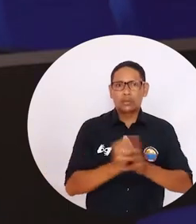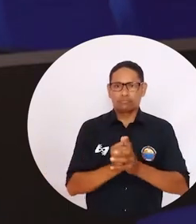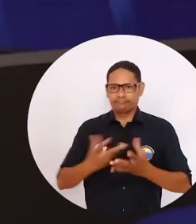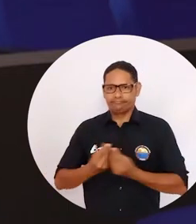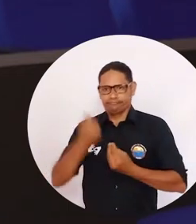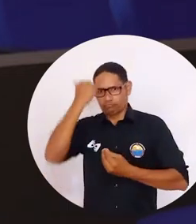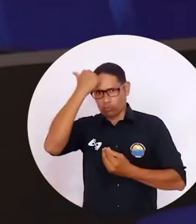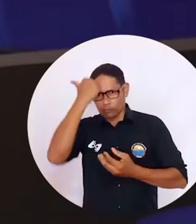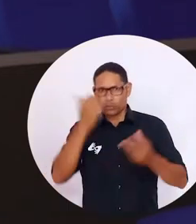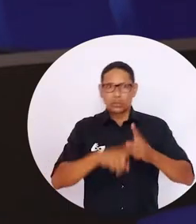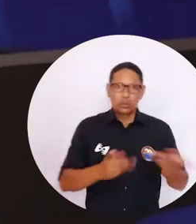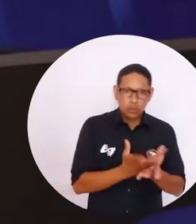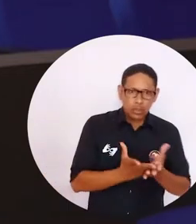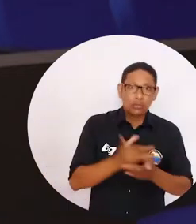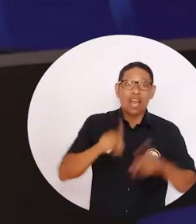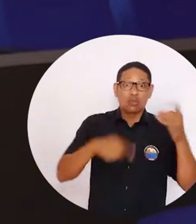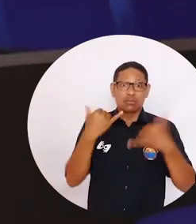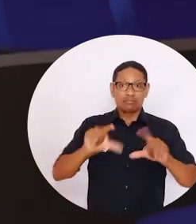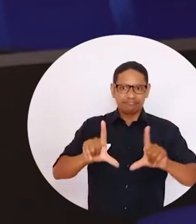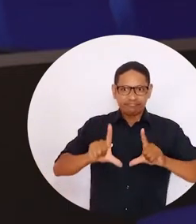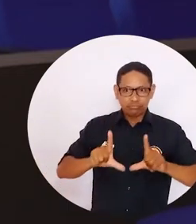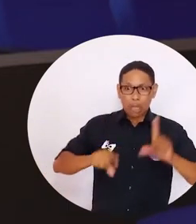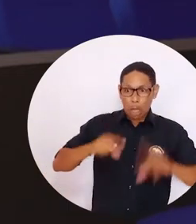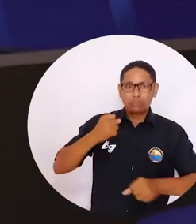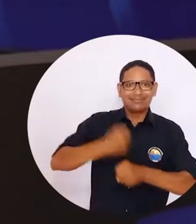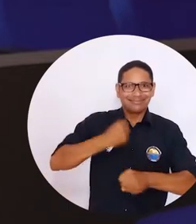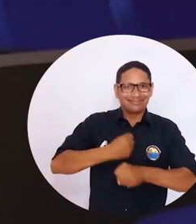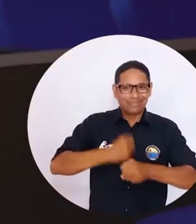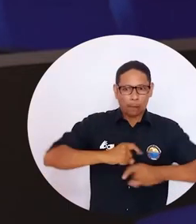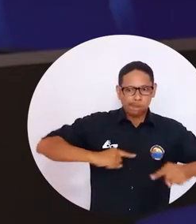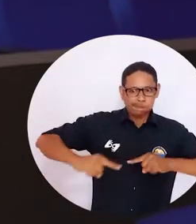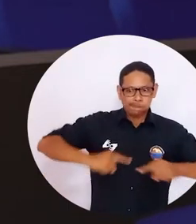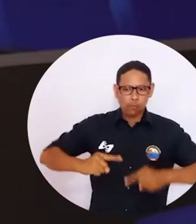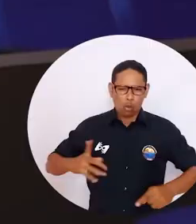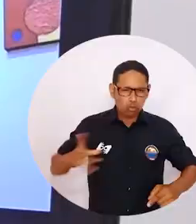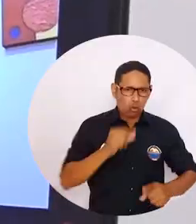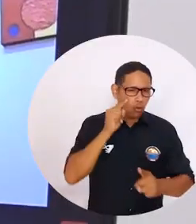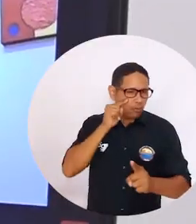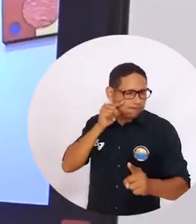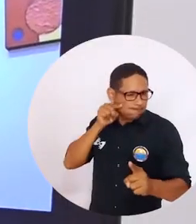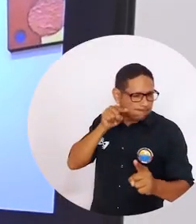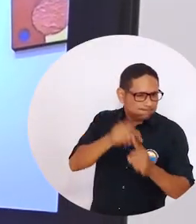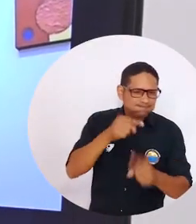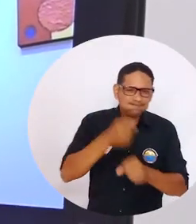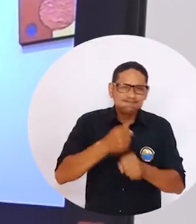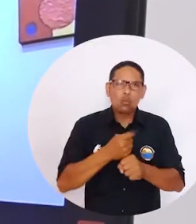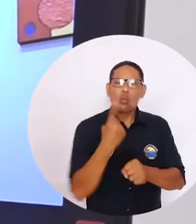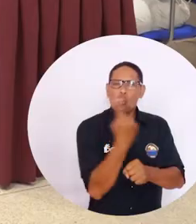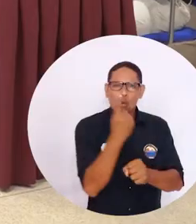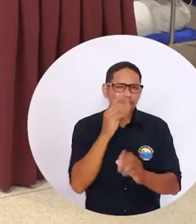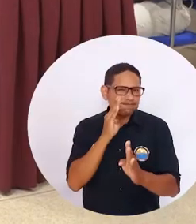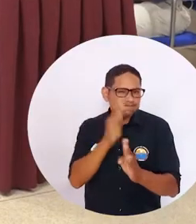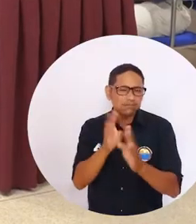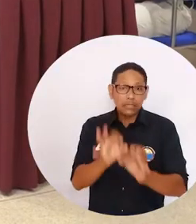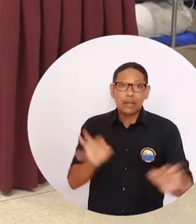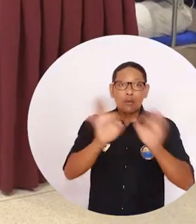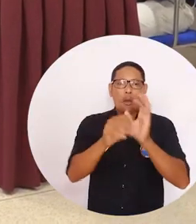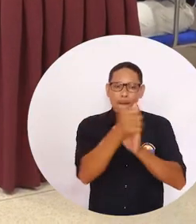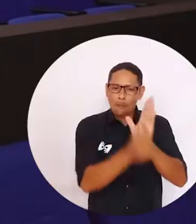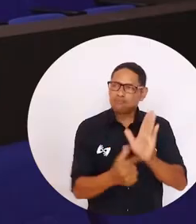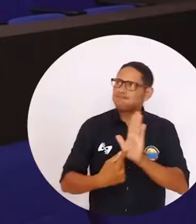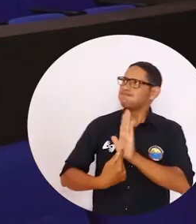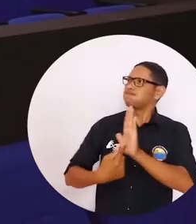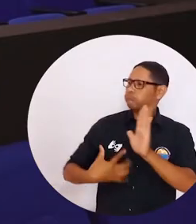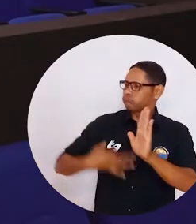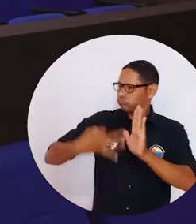donde docentes, estudiantes, egresados y administrativos trabajan con un único fin y es, digamos, mostrar al